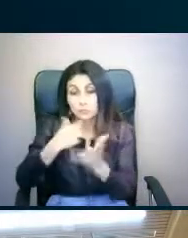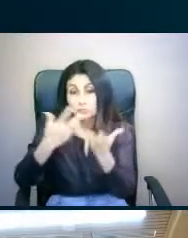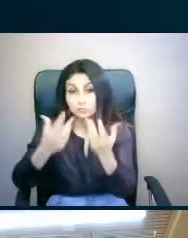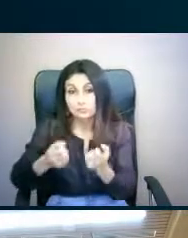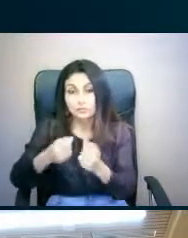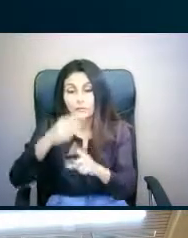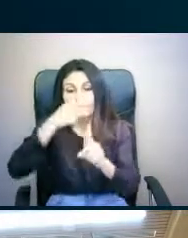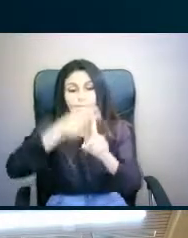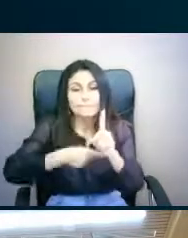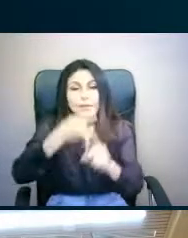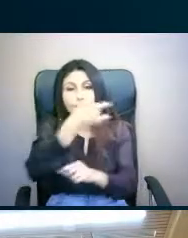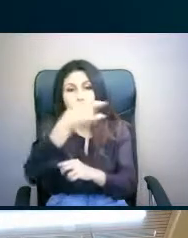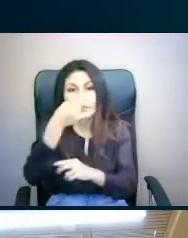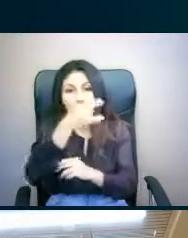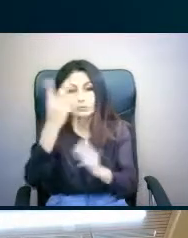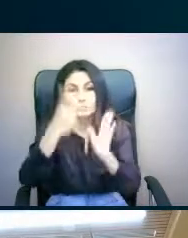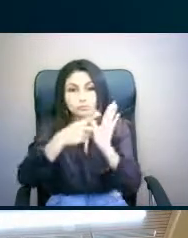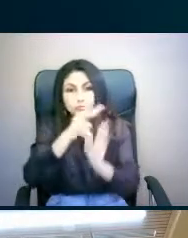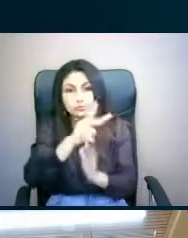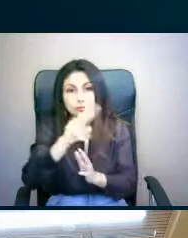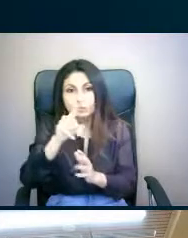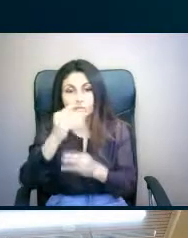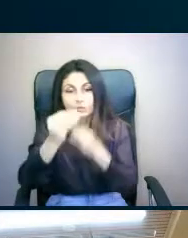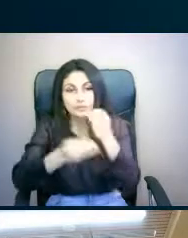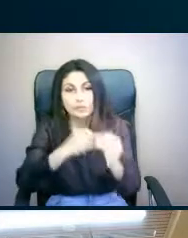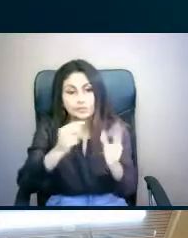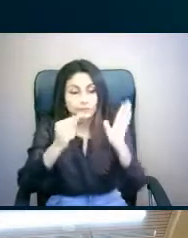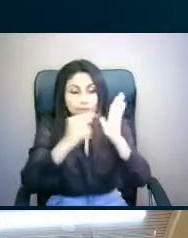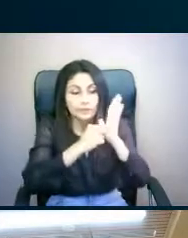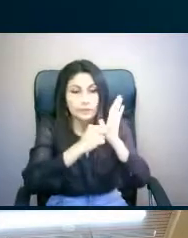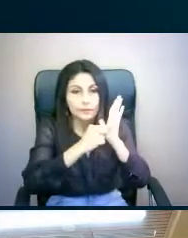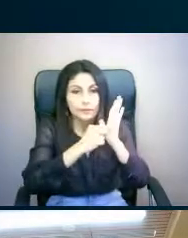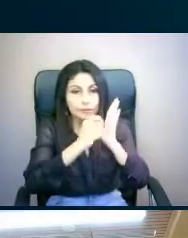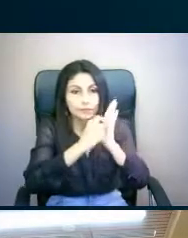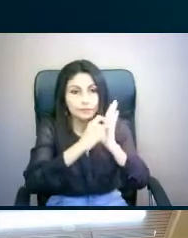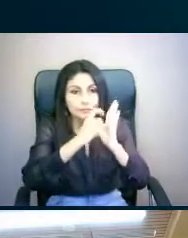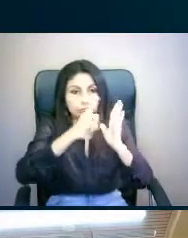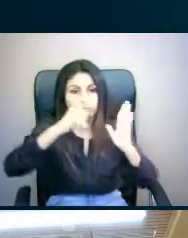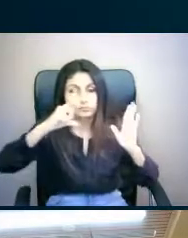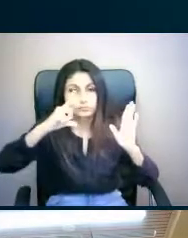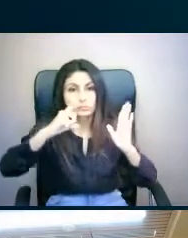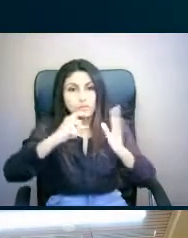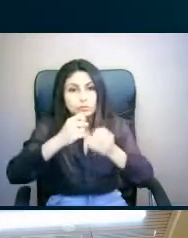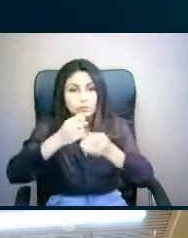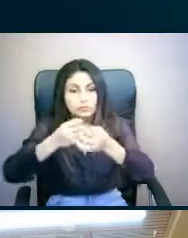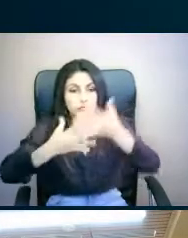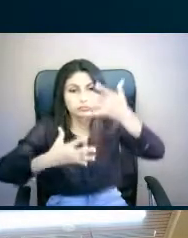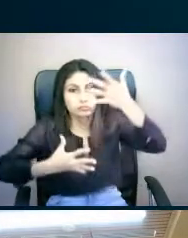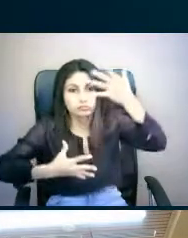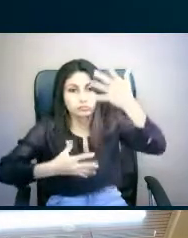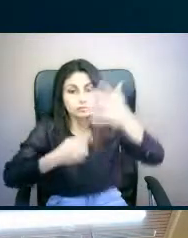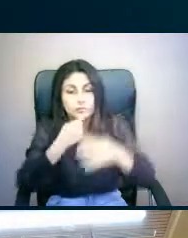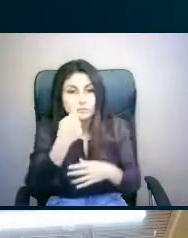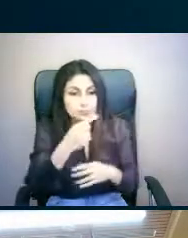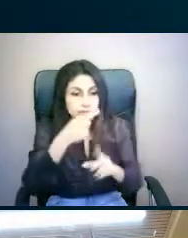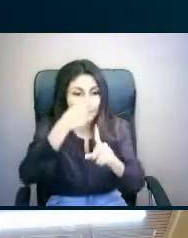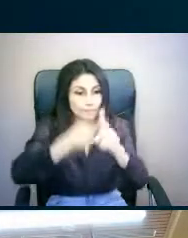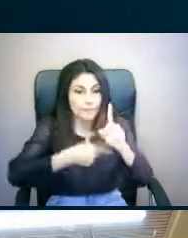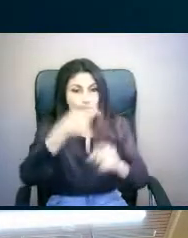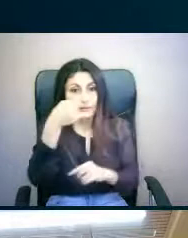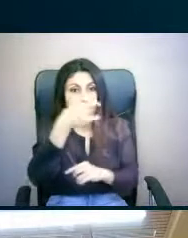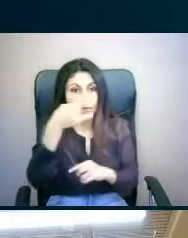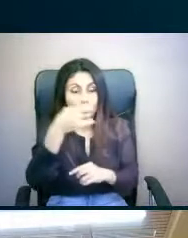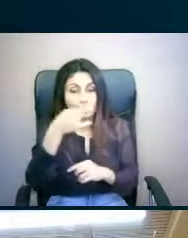mes de marzo del 2021, le hacemos clic acá, se nos van a desplegar, nos indica que para el mes de marzo